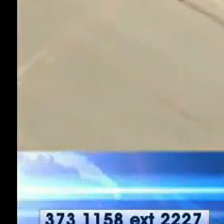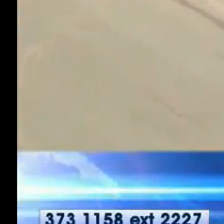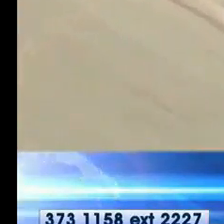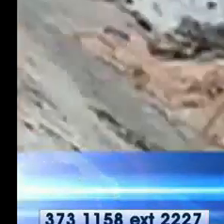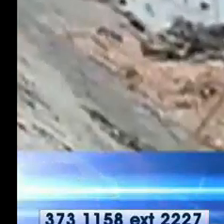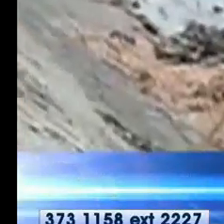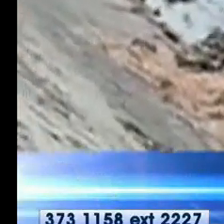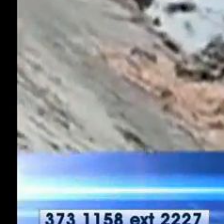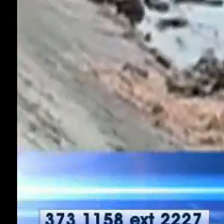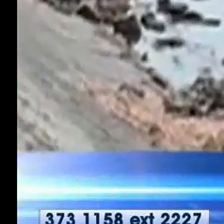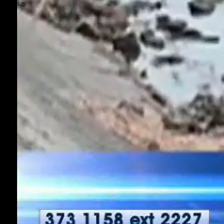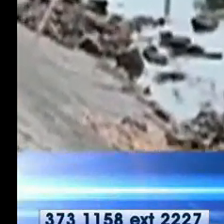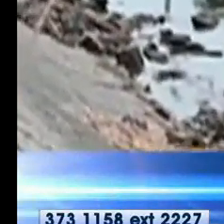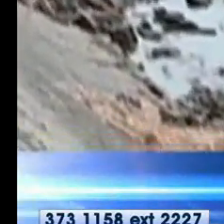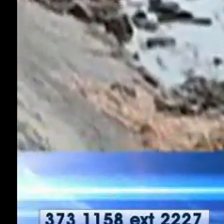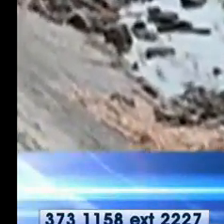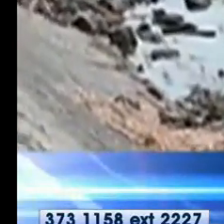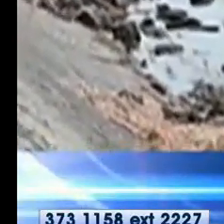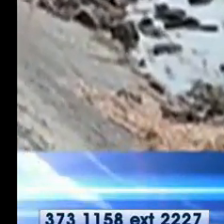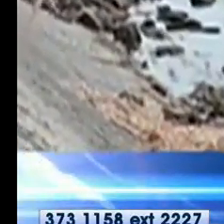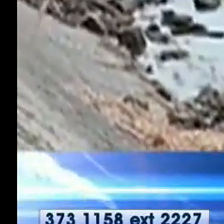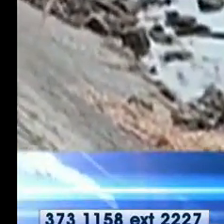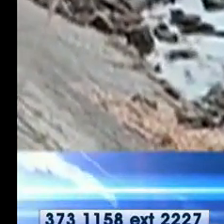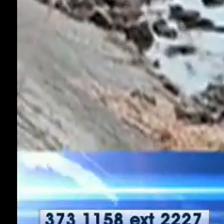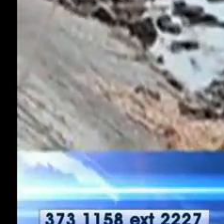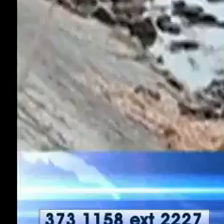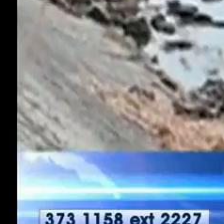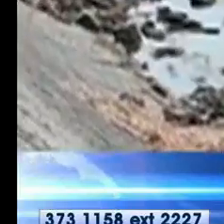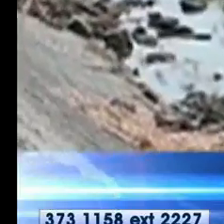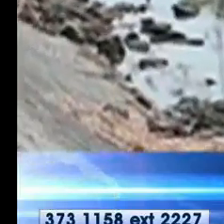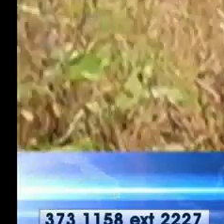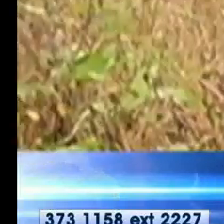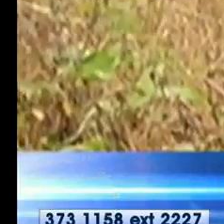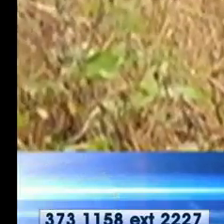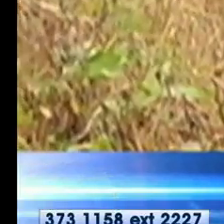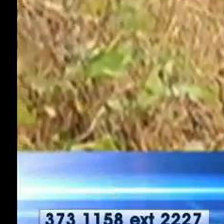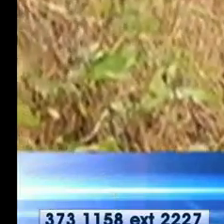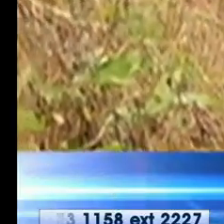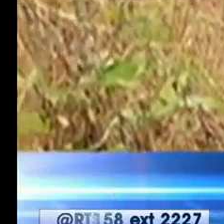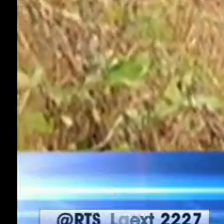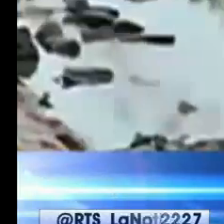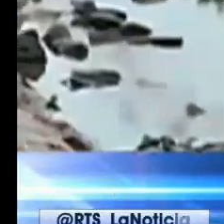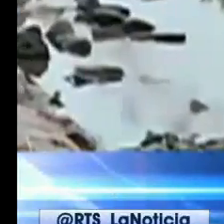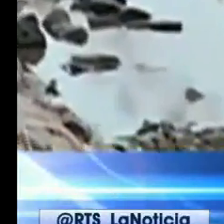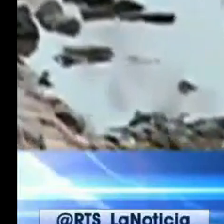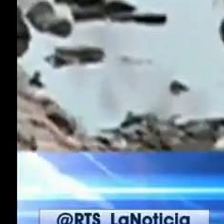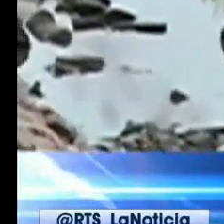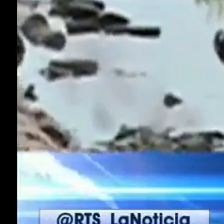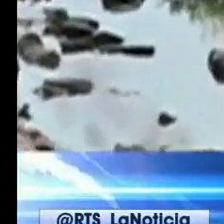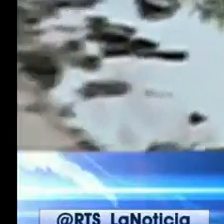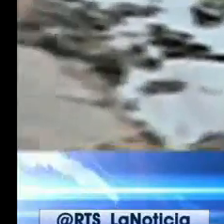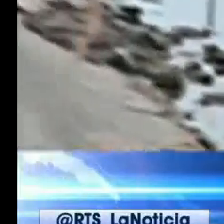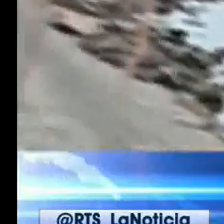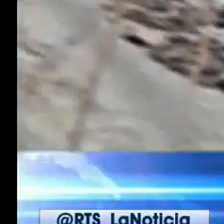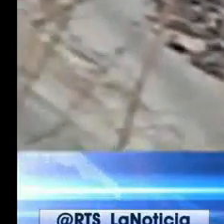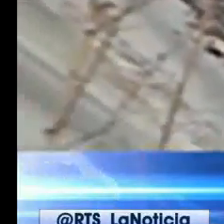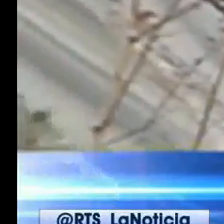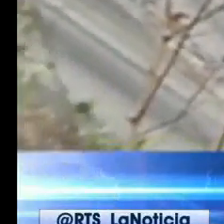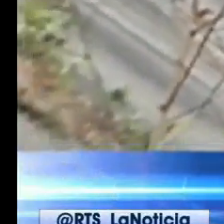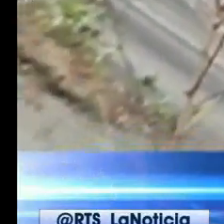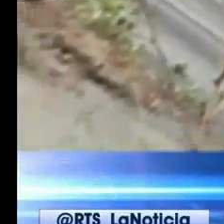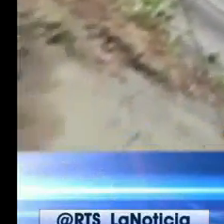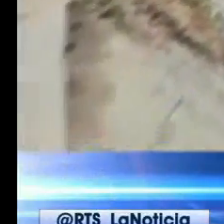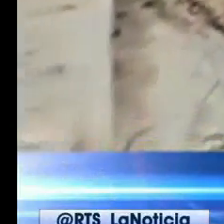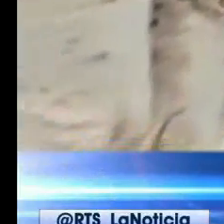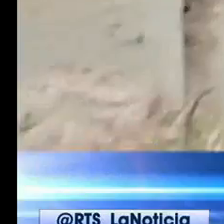Además, madre de un menor asesinado hace más de 4 meses y que fue abandonado en un canal de agua clama por